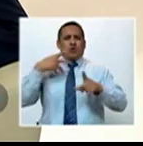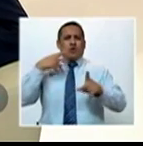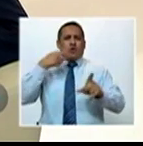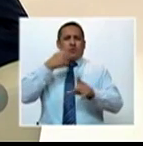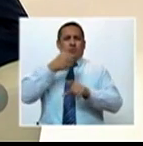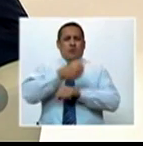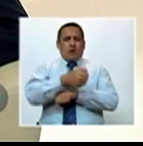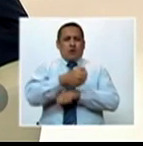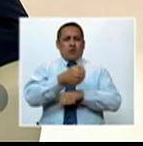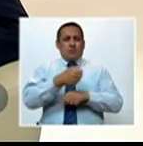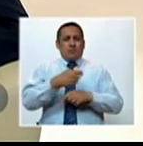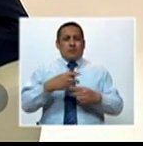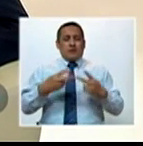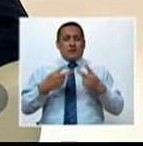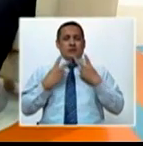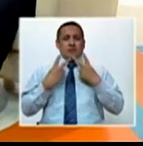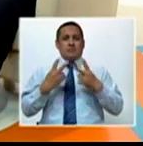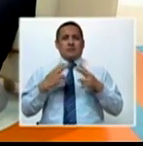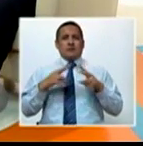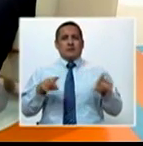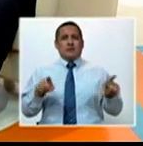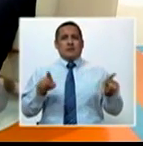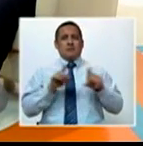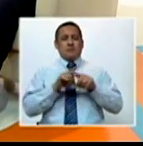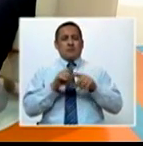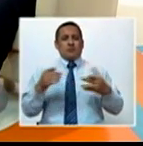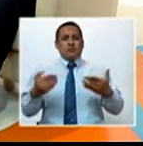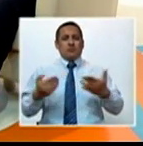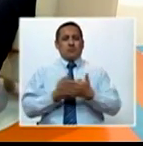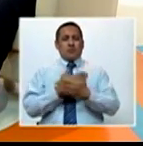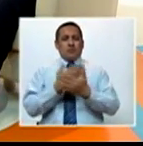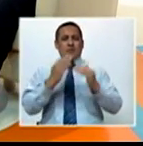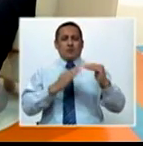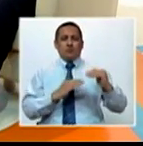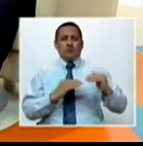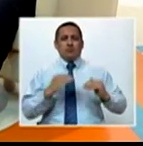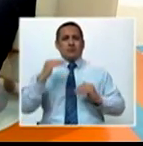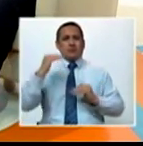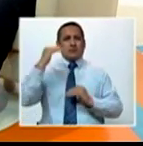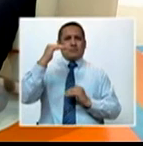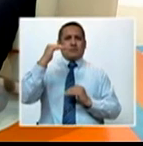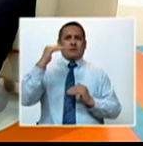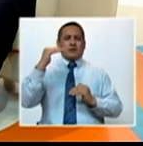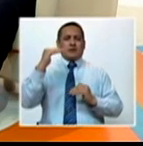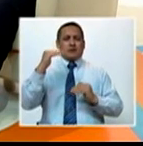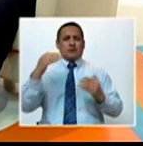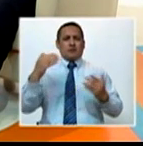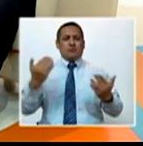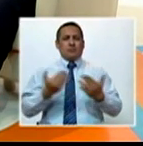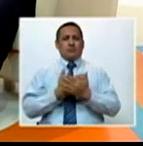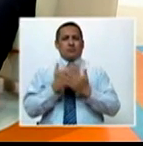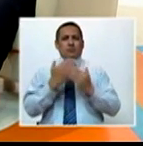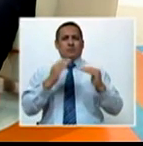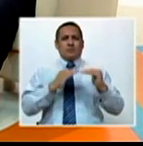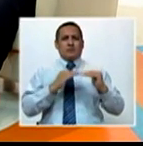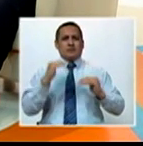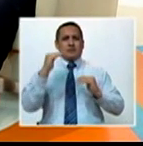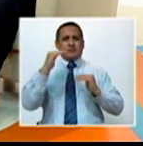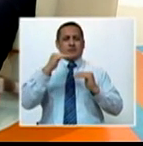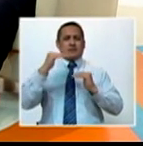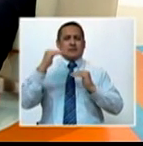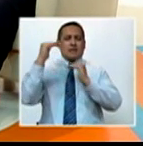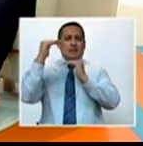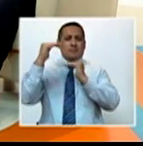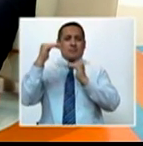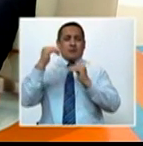superposición, ¿no? Por supuesto, una nueva instancia. Como una nueva instancia,